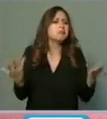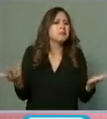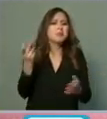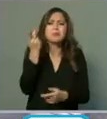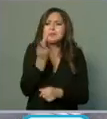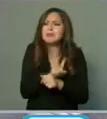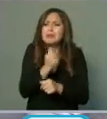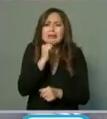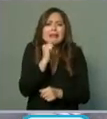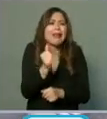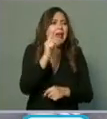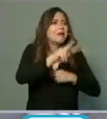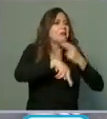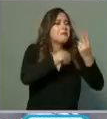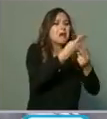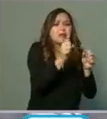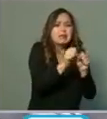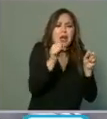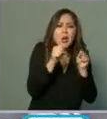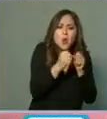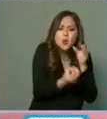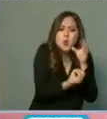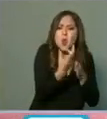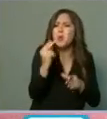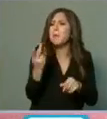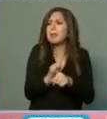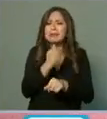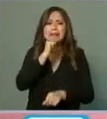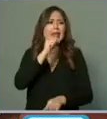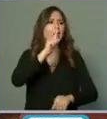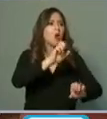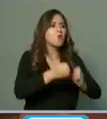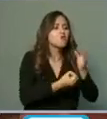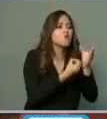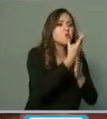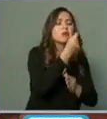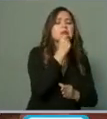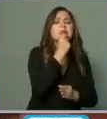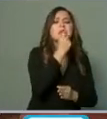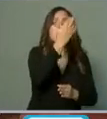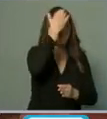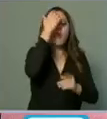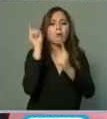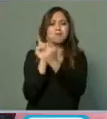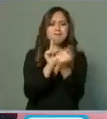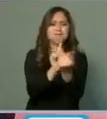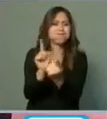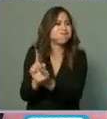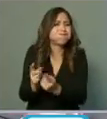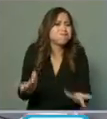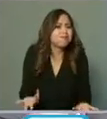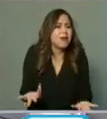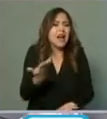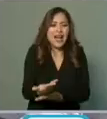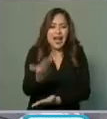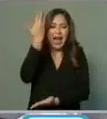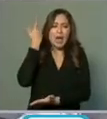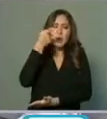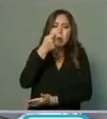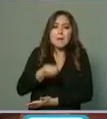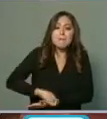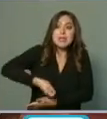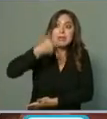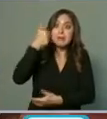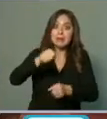salón? ¿Qué importa que conozca nuevos? Esa es una regla de vida. Cada uno de nosotros cuando llegó a un nuevo salón